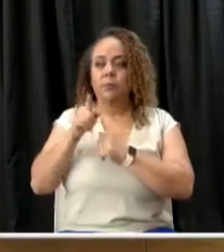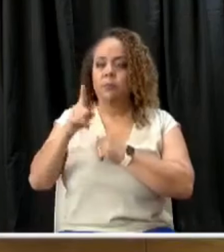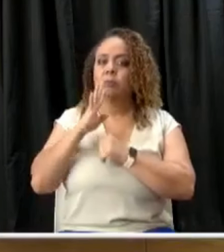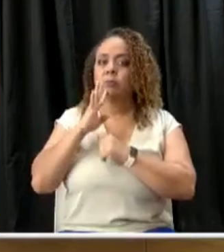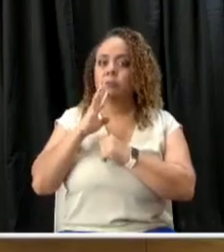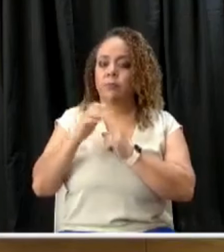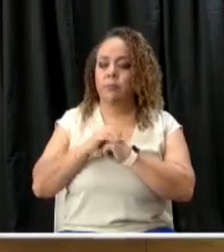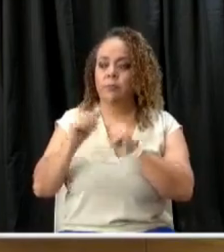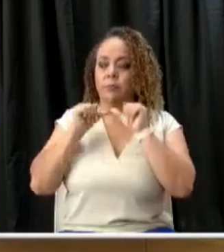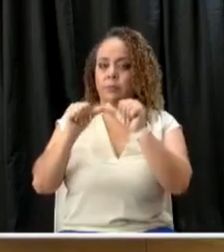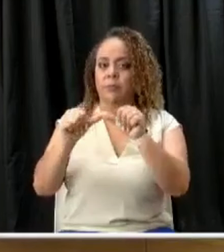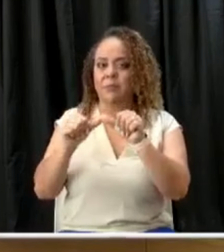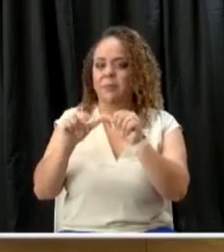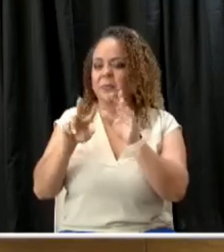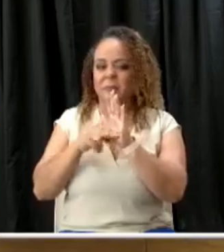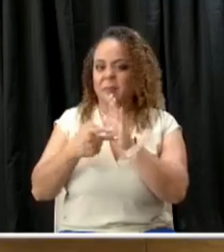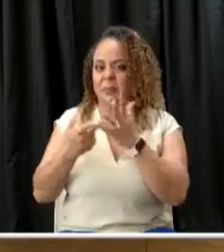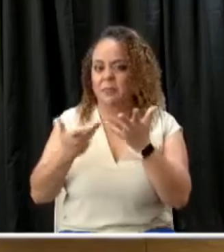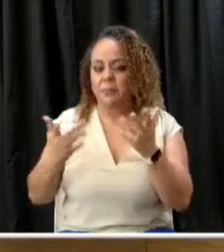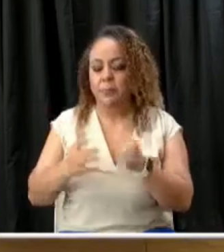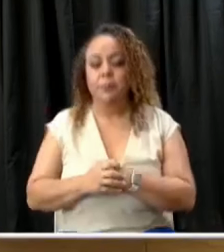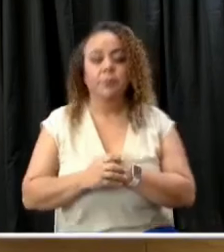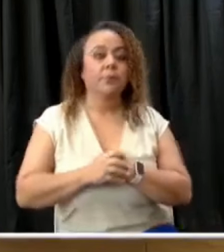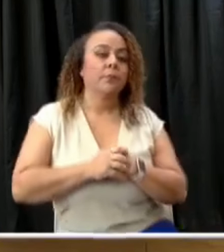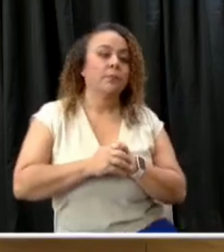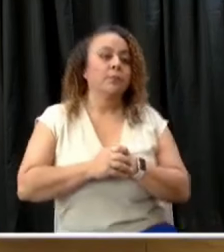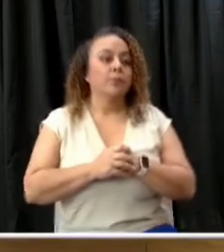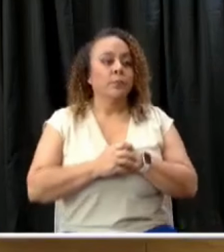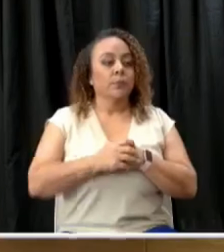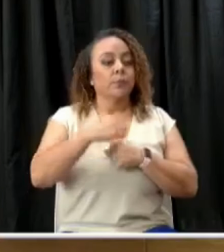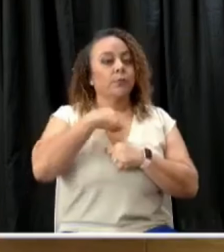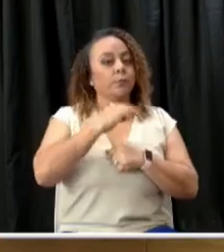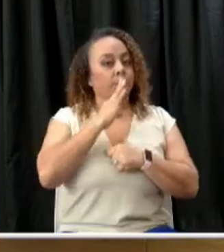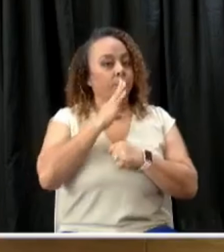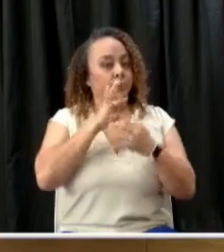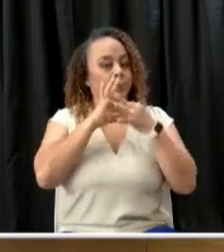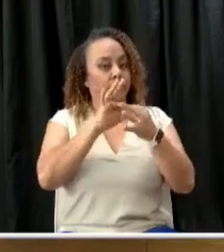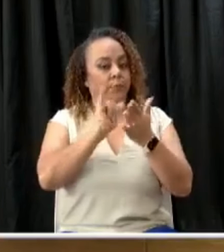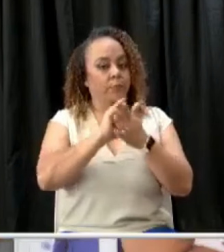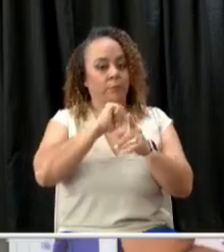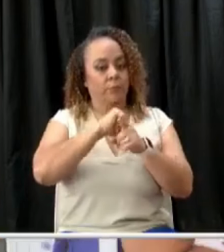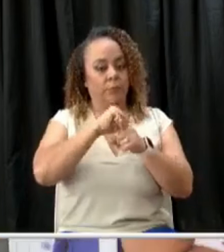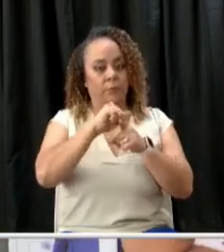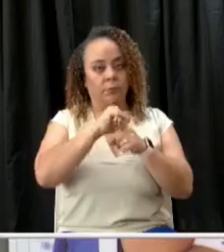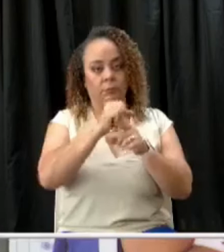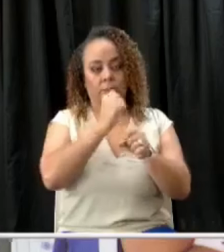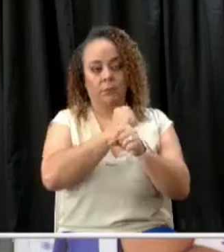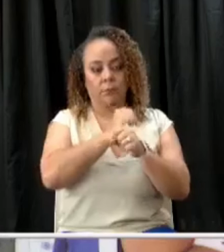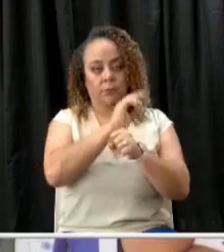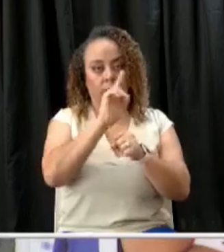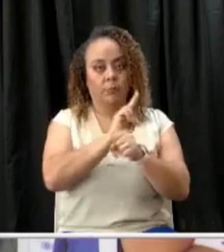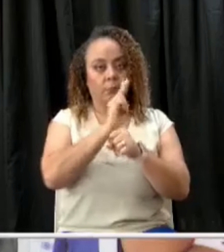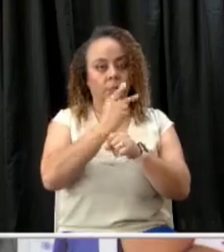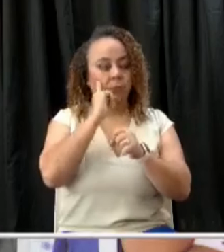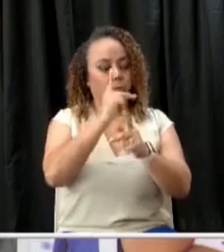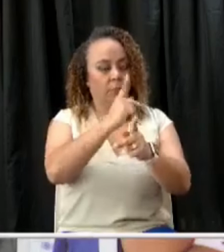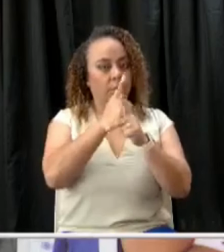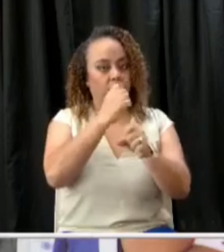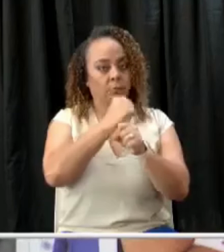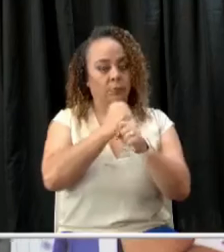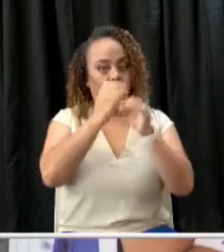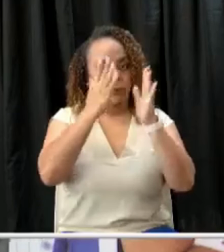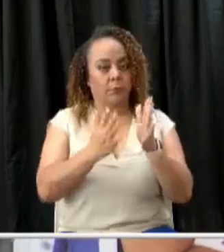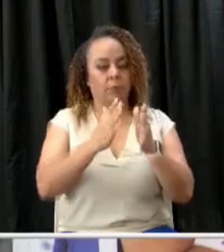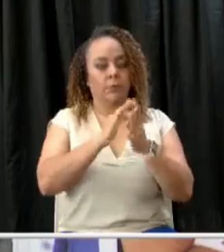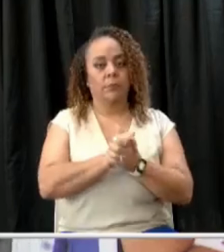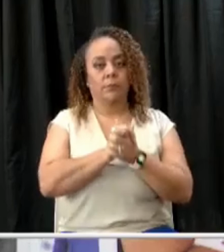hablas de sostenibilidad, ¿a qué te refieres? Me refiero a que esas prácticas de trabajo que se implementen para la protección de los